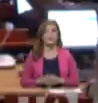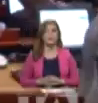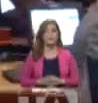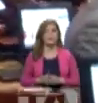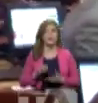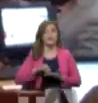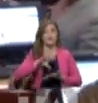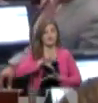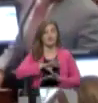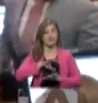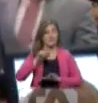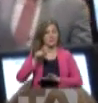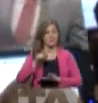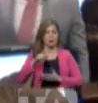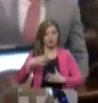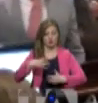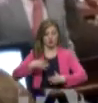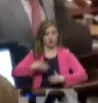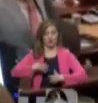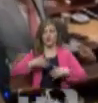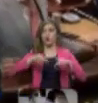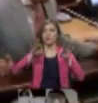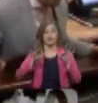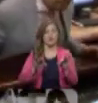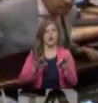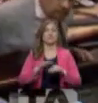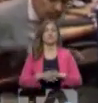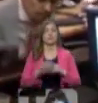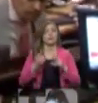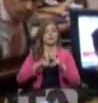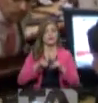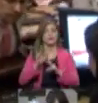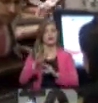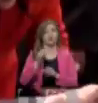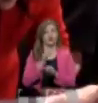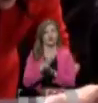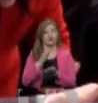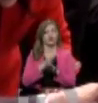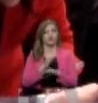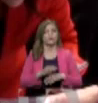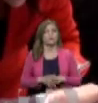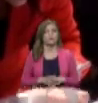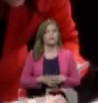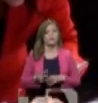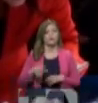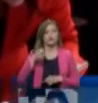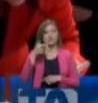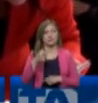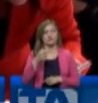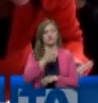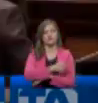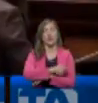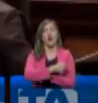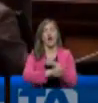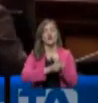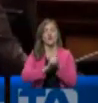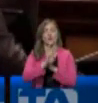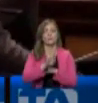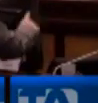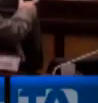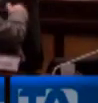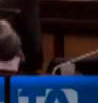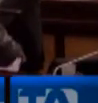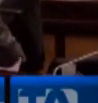Asamblea Nacional los deberá posesionar oficialmente para que inicien su periodo de funciones por los próximos 4 años. En